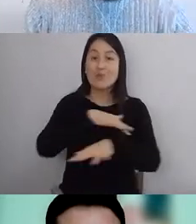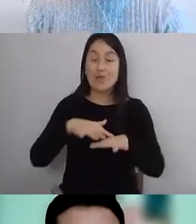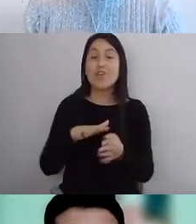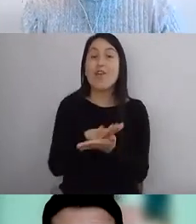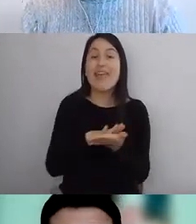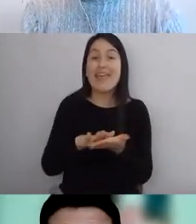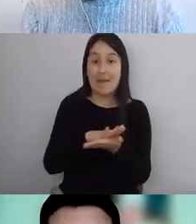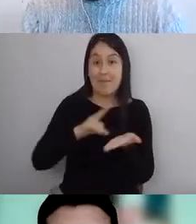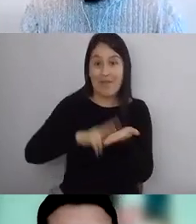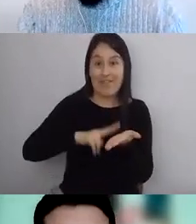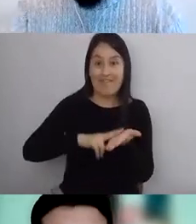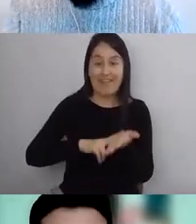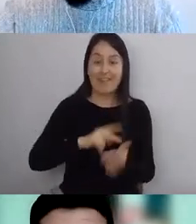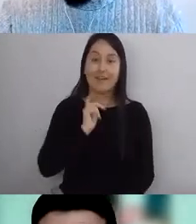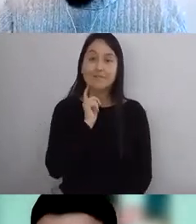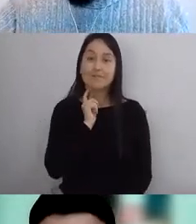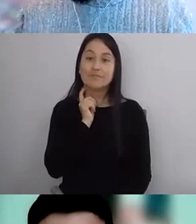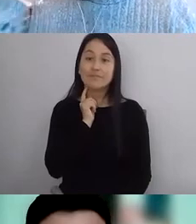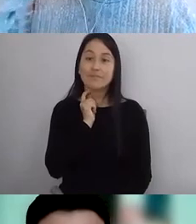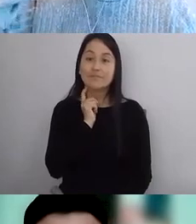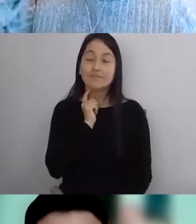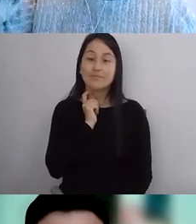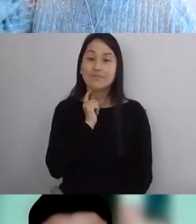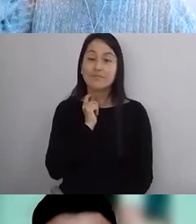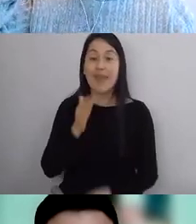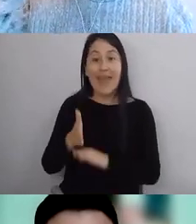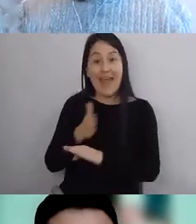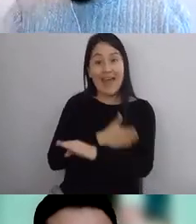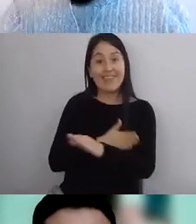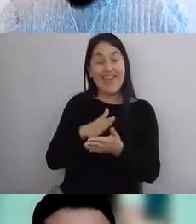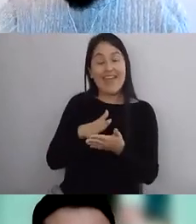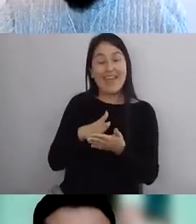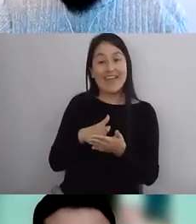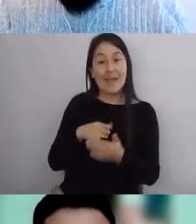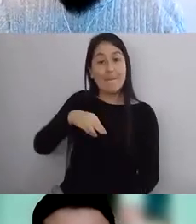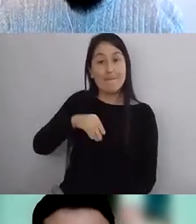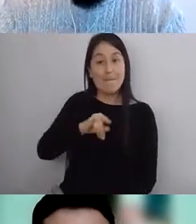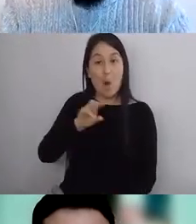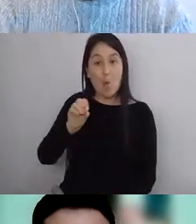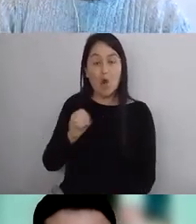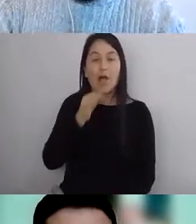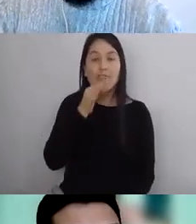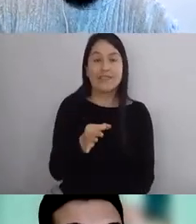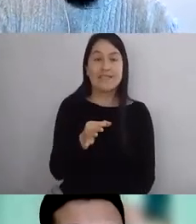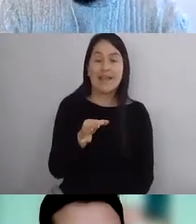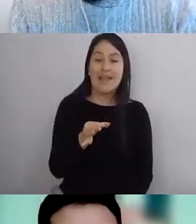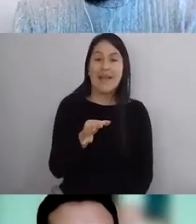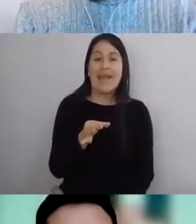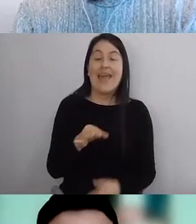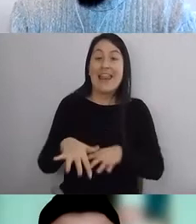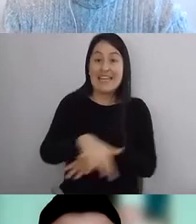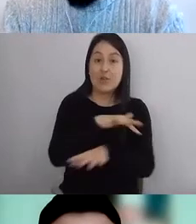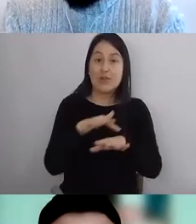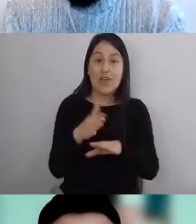Un ejemplo, Ignacio, te dice iba a ahí. decir Dime. que el ejemplo que acabas de dar creo que también apunta mucho a esto concreto,